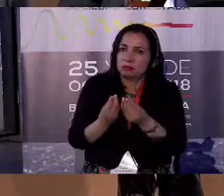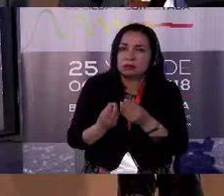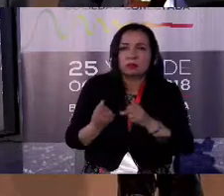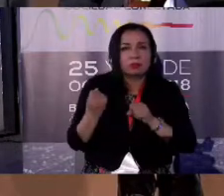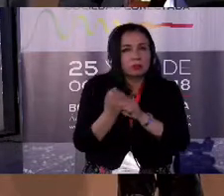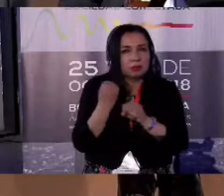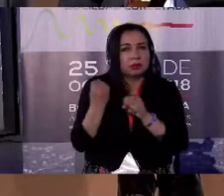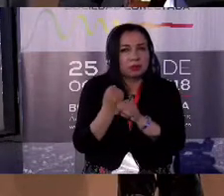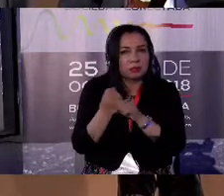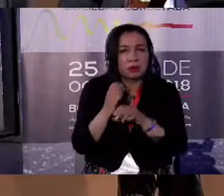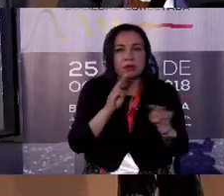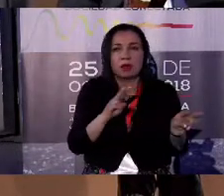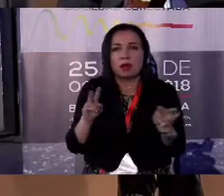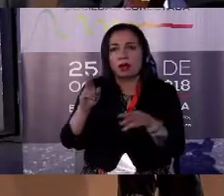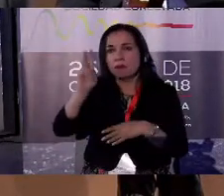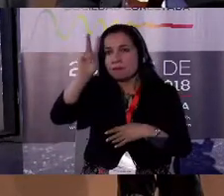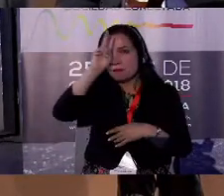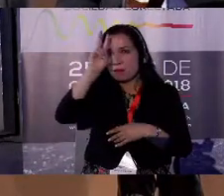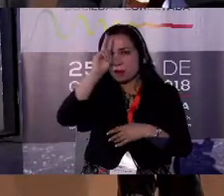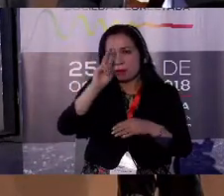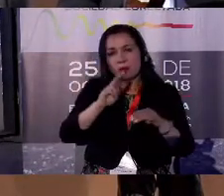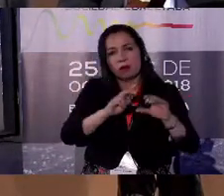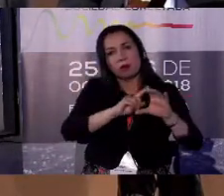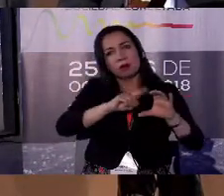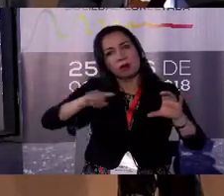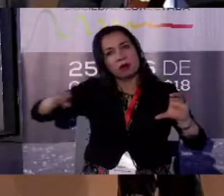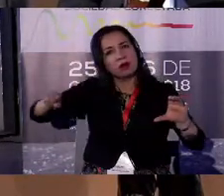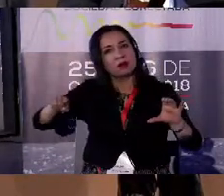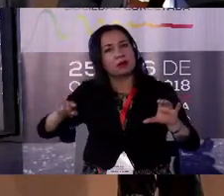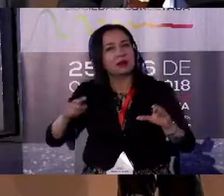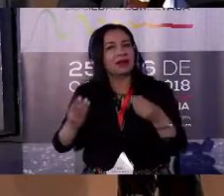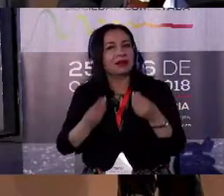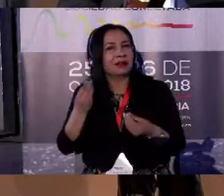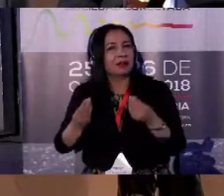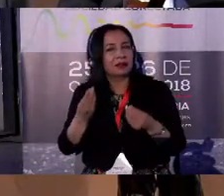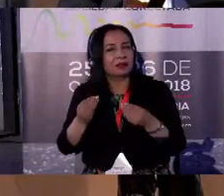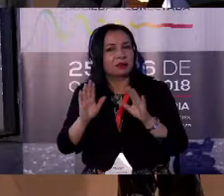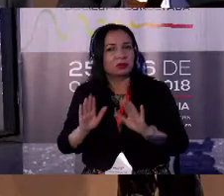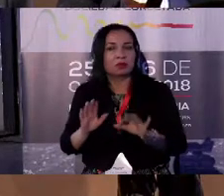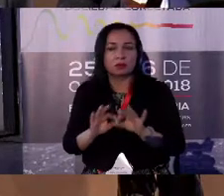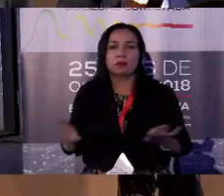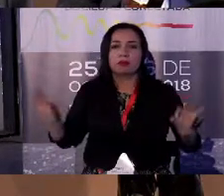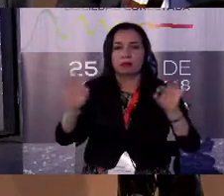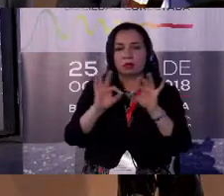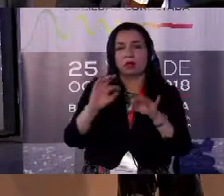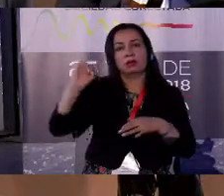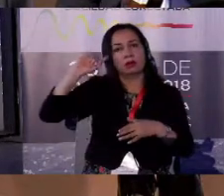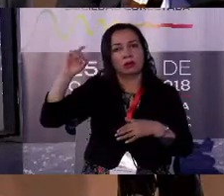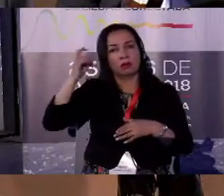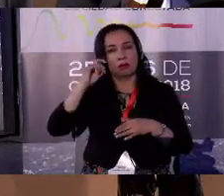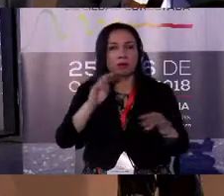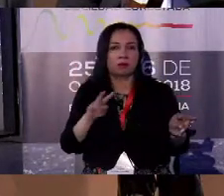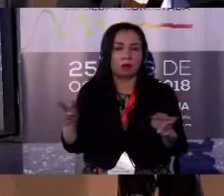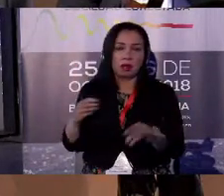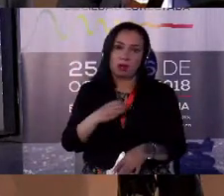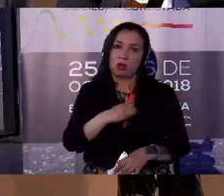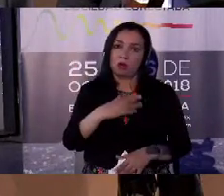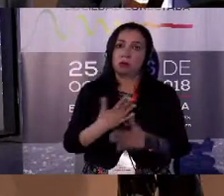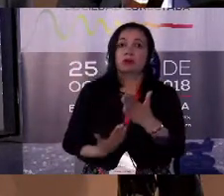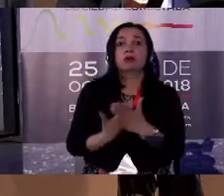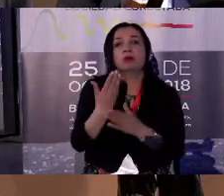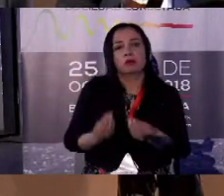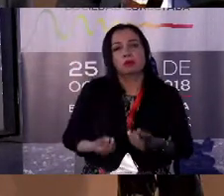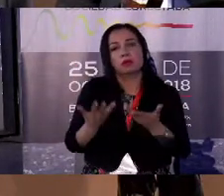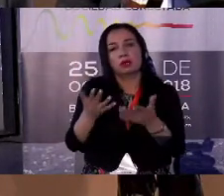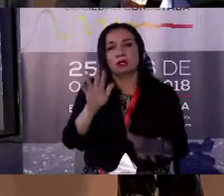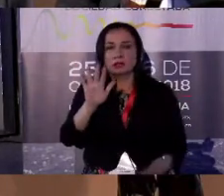con esta banda en Perú. Creemos que, digamos, es importante que los gobiernos vean esta nueva oportunidad que plantea